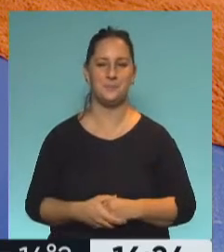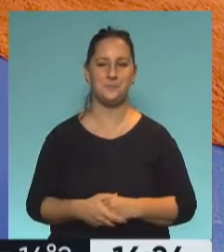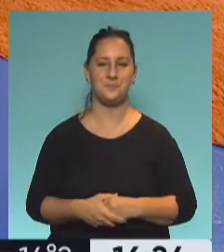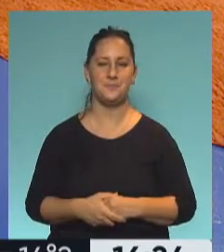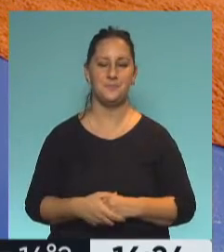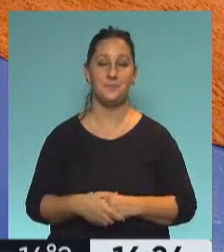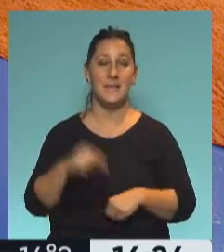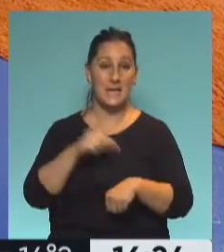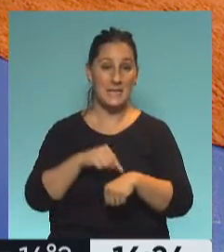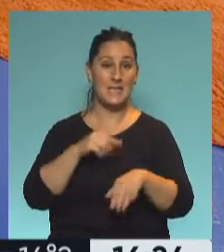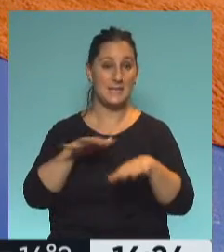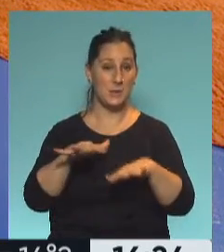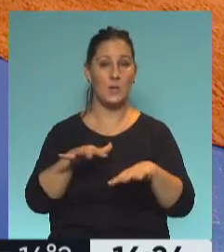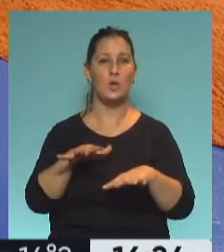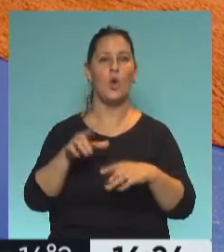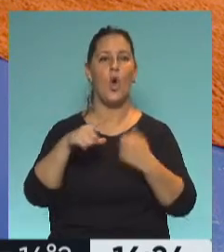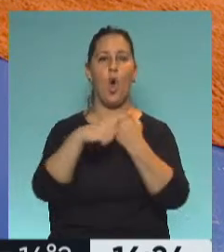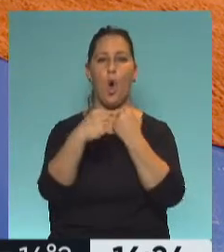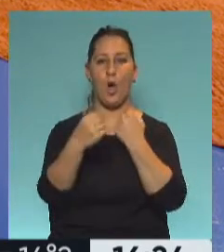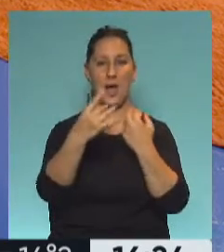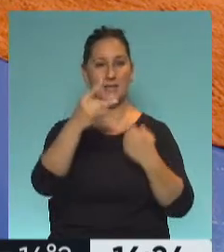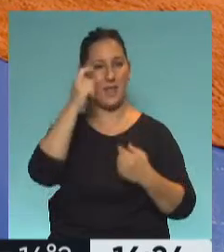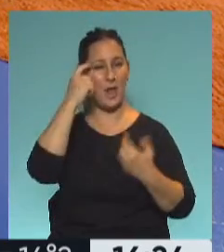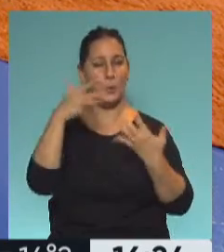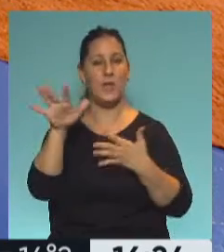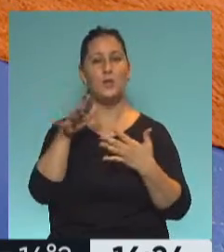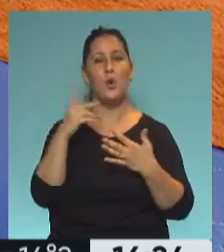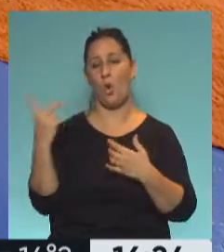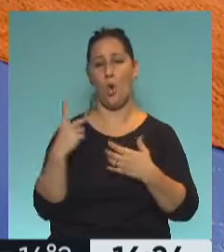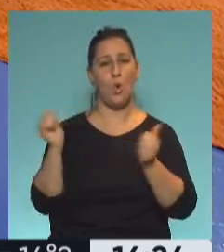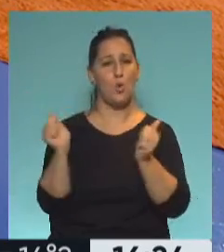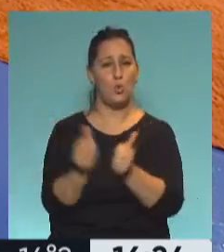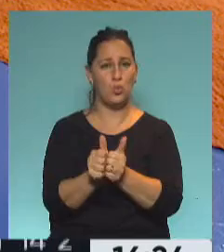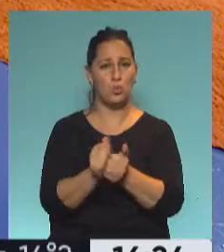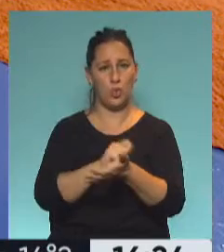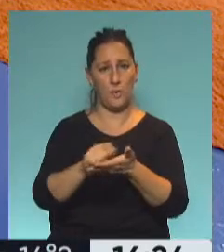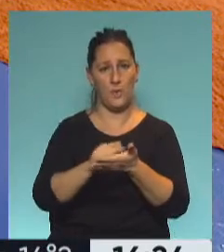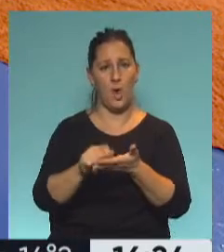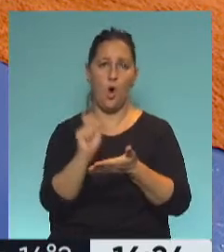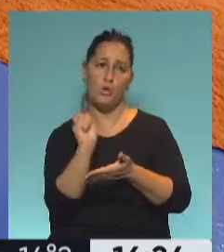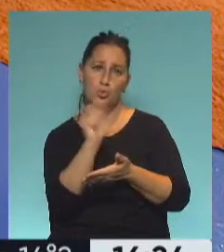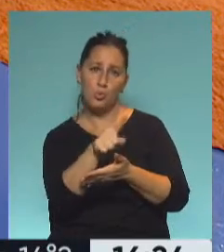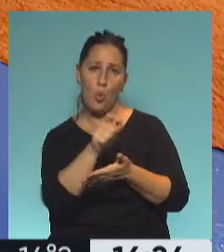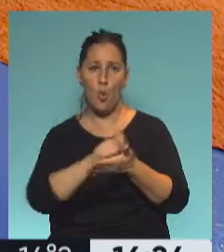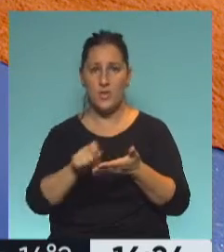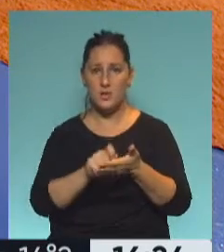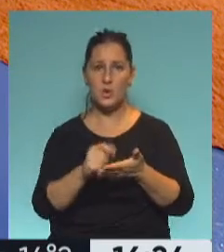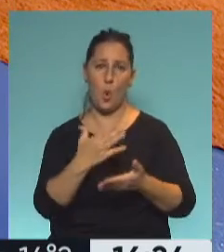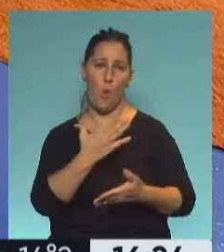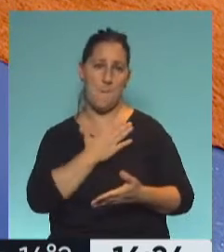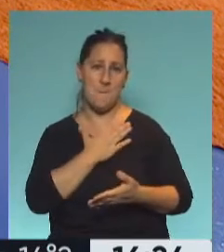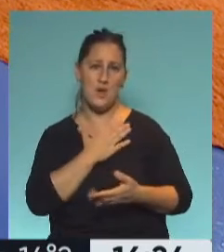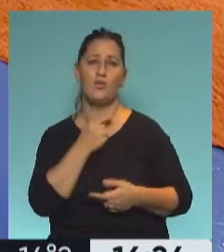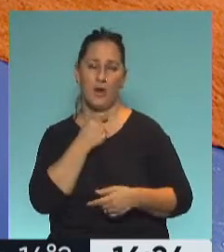este caso en particular, en Hojas del Viento, la escribí con Nahuel. Era o para el disco de Nahuel o para algo que yo